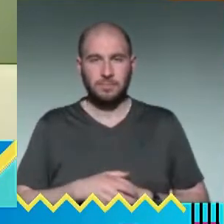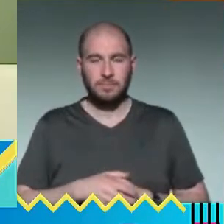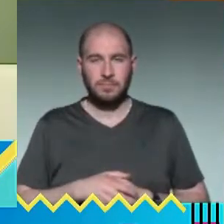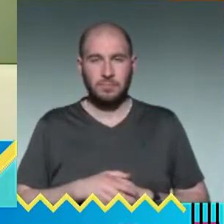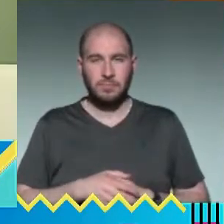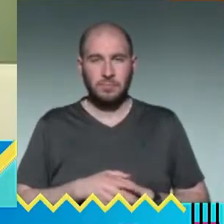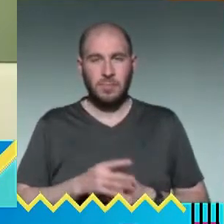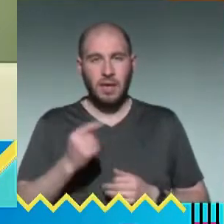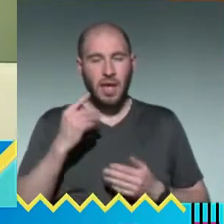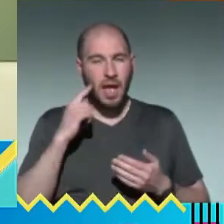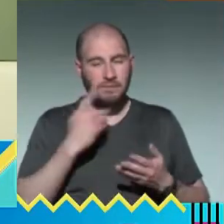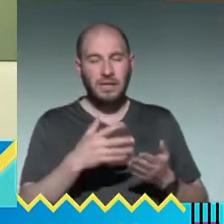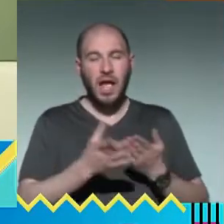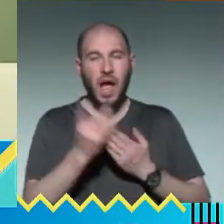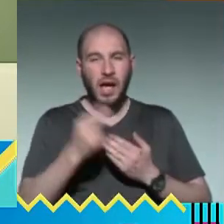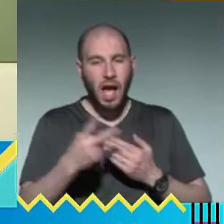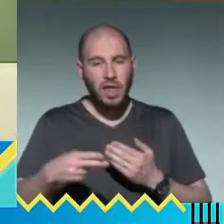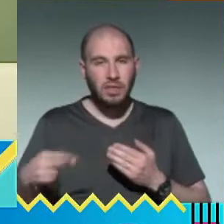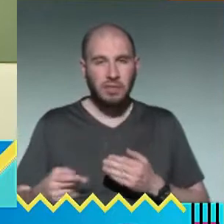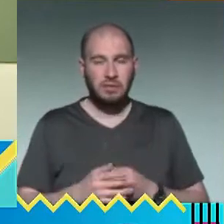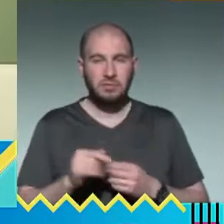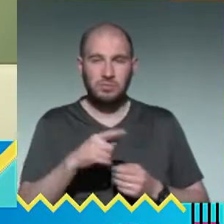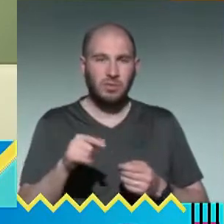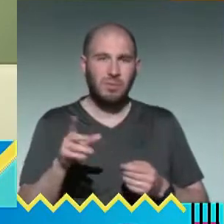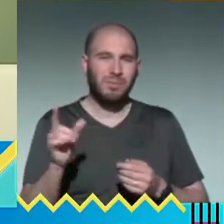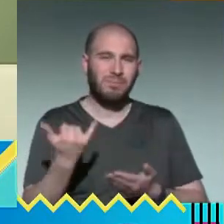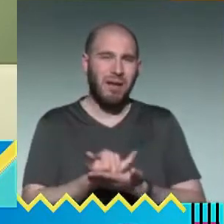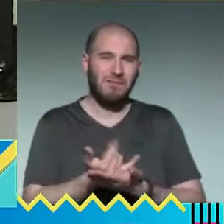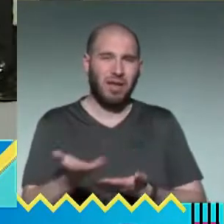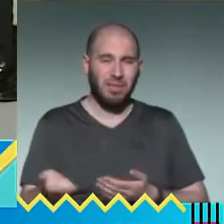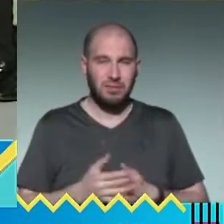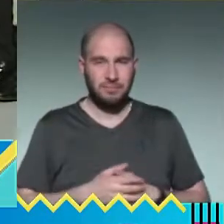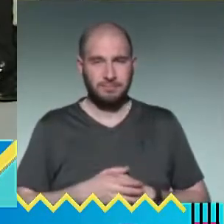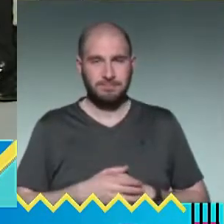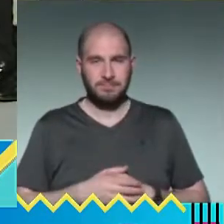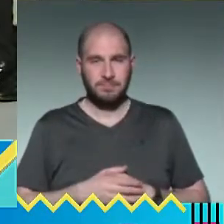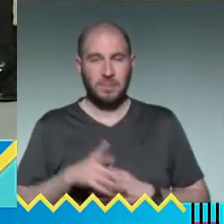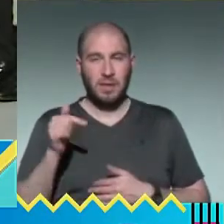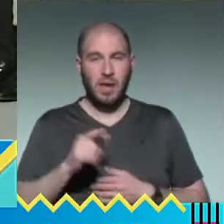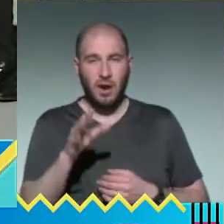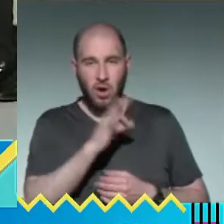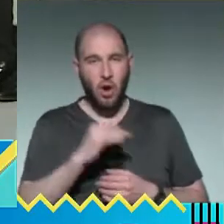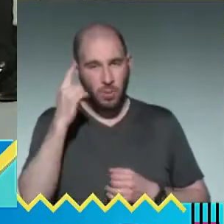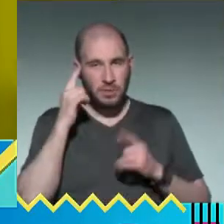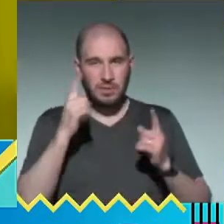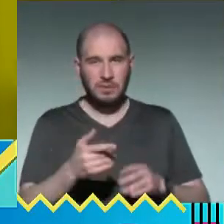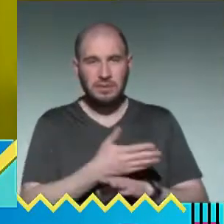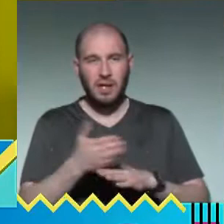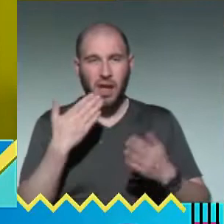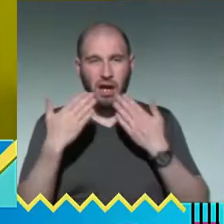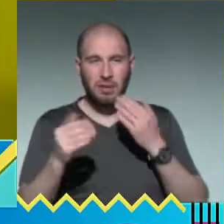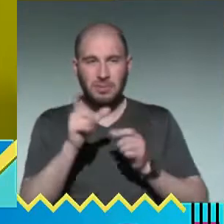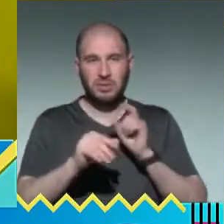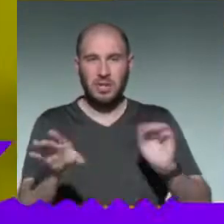en tratar de ajustar todos aquellos gastos que son superfluos. Bien, bueno, una de las visiones también, vamos a seguir hablando con